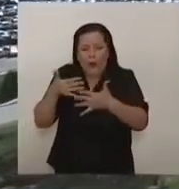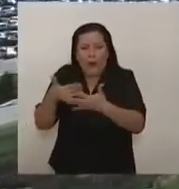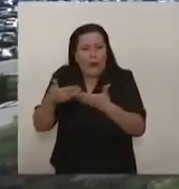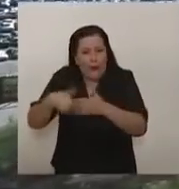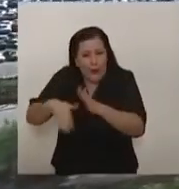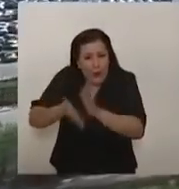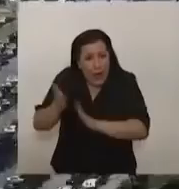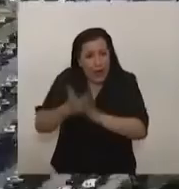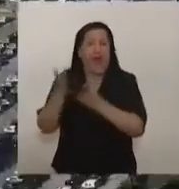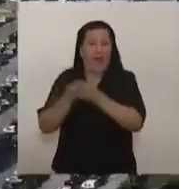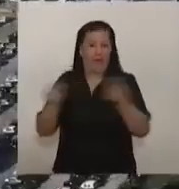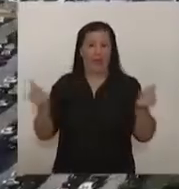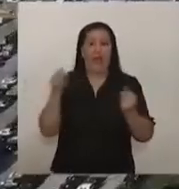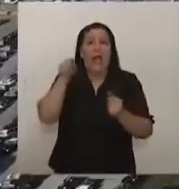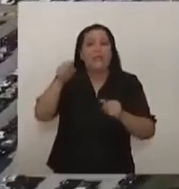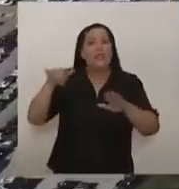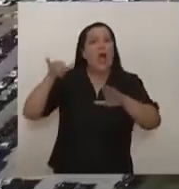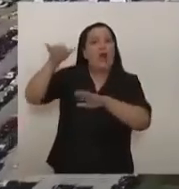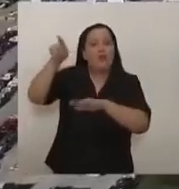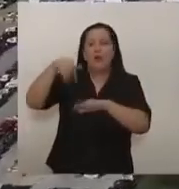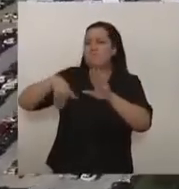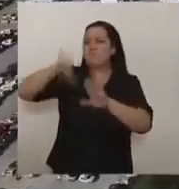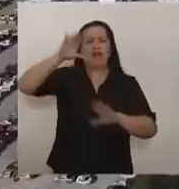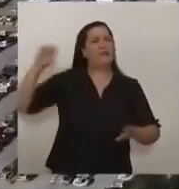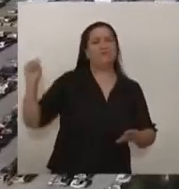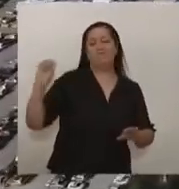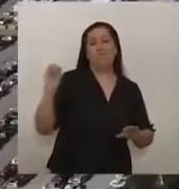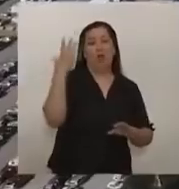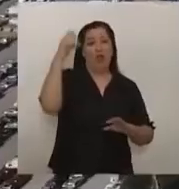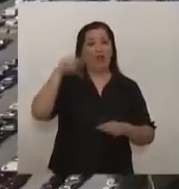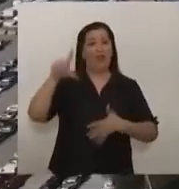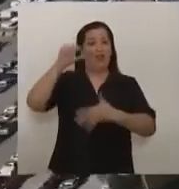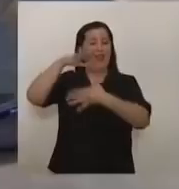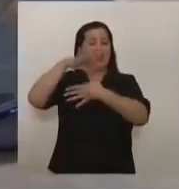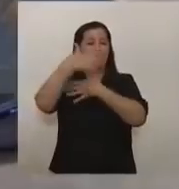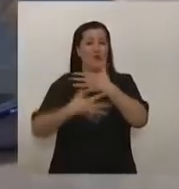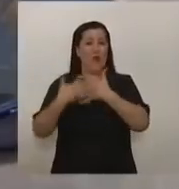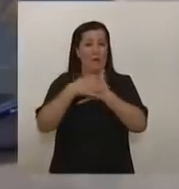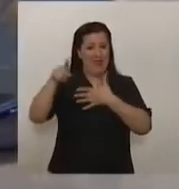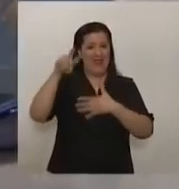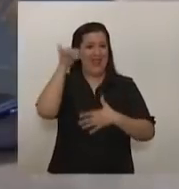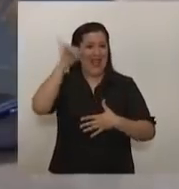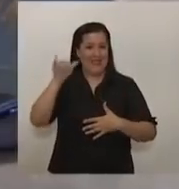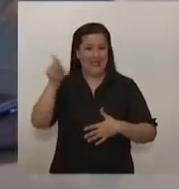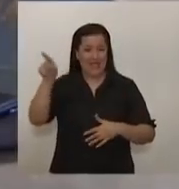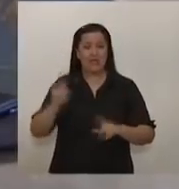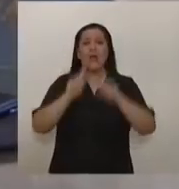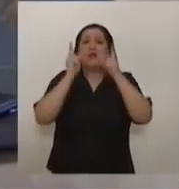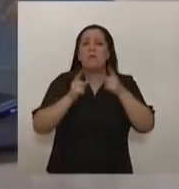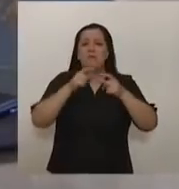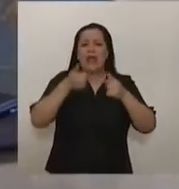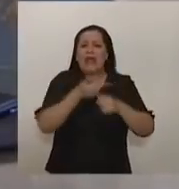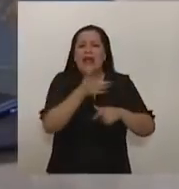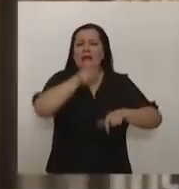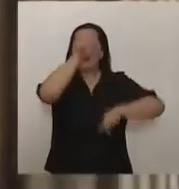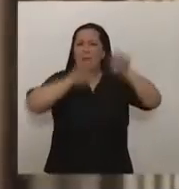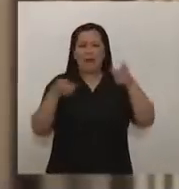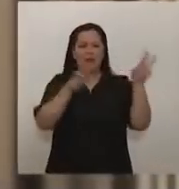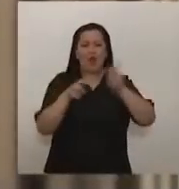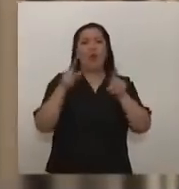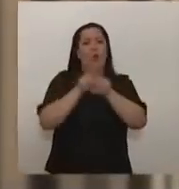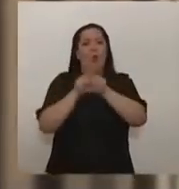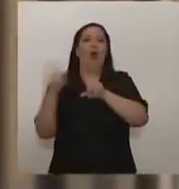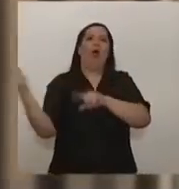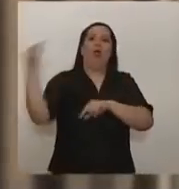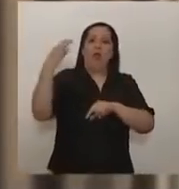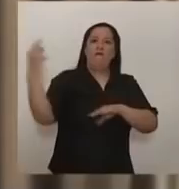de terminar y va a ser el aeropuerto más moderno de Sudamérica. La cantidad de pasajeros que no tienen que pasar por